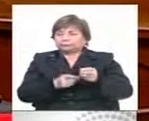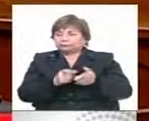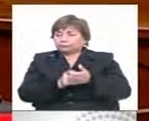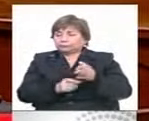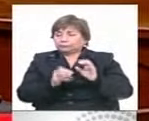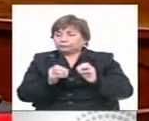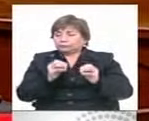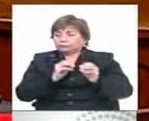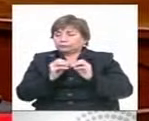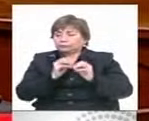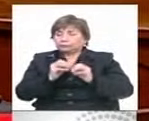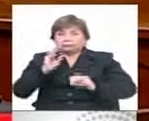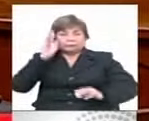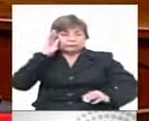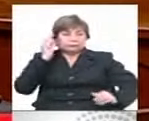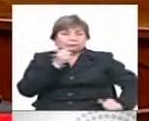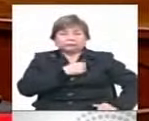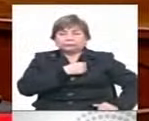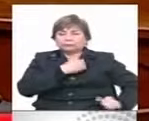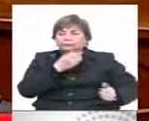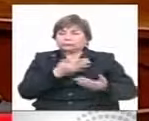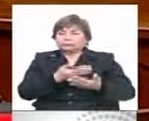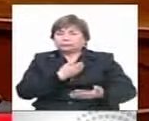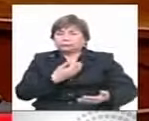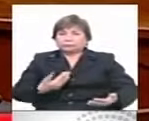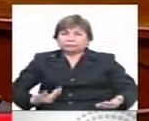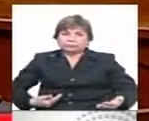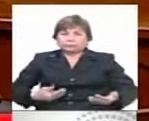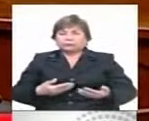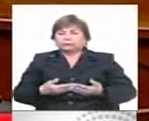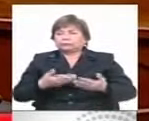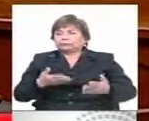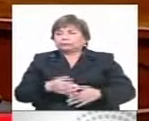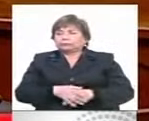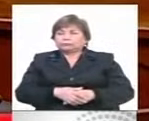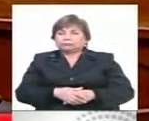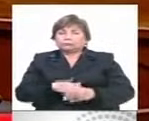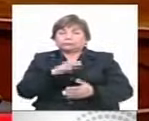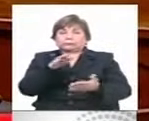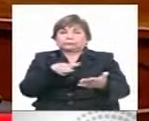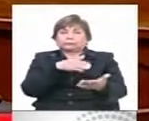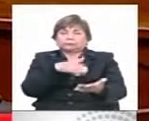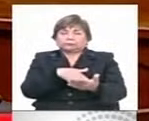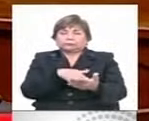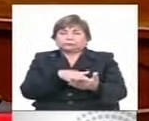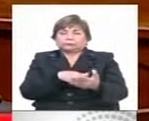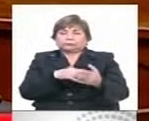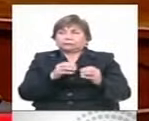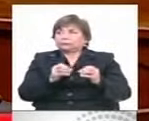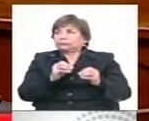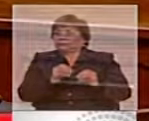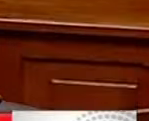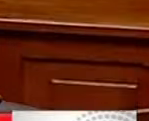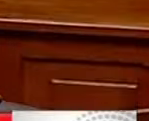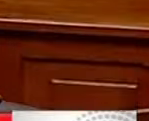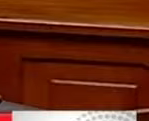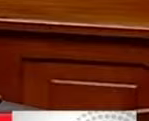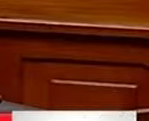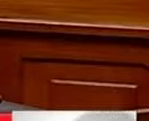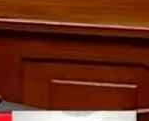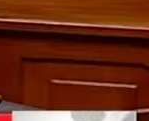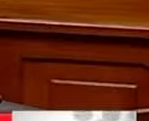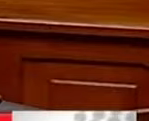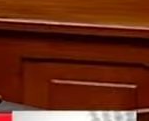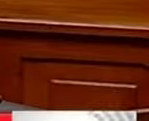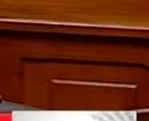de nuestros efectivos policiales, este gobierno implementará un programa descentralizado de entrenamiento y reentrenamiento